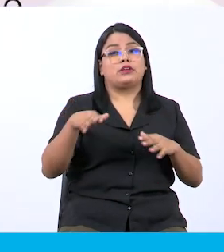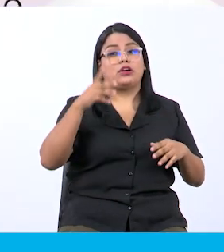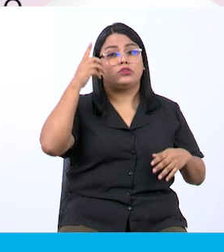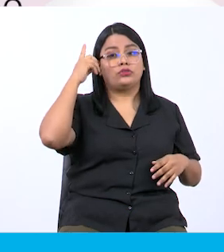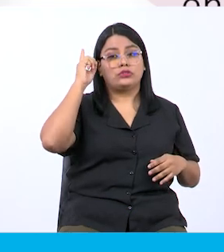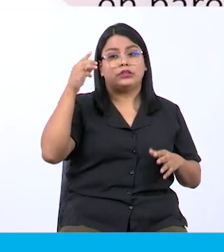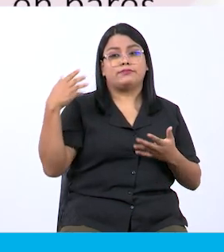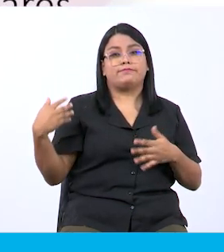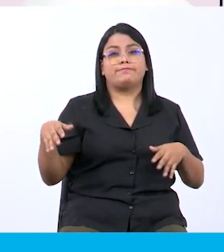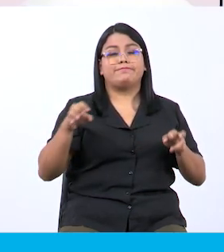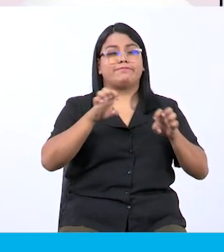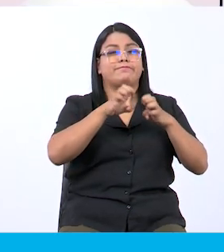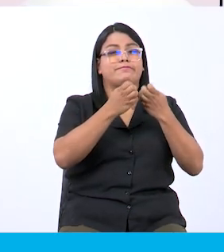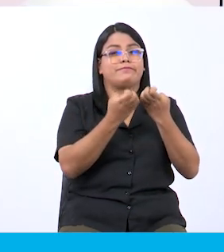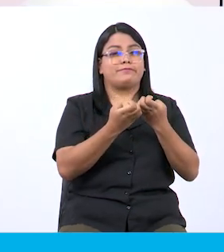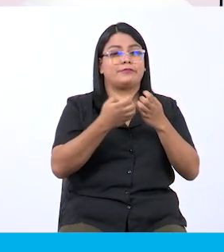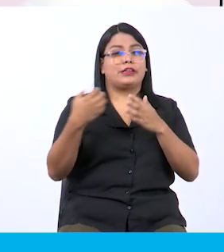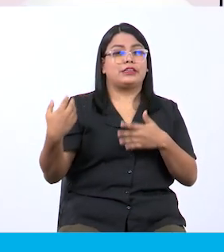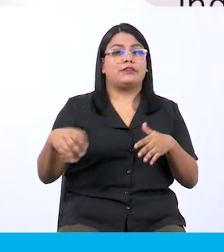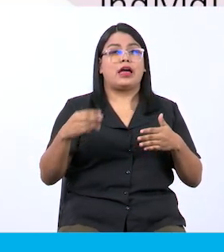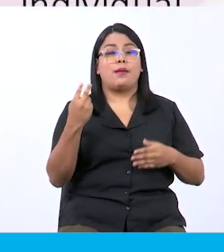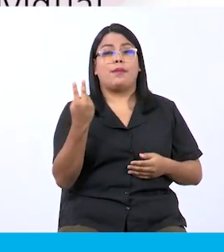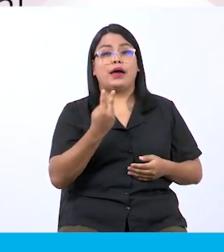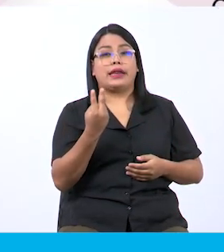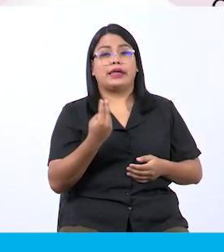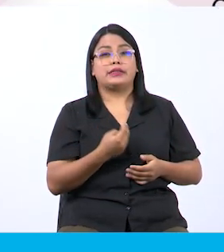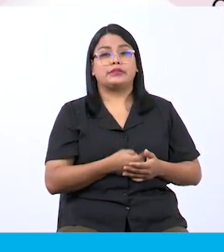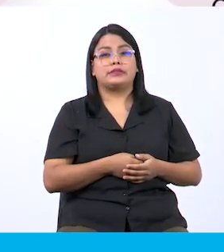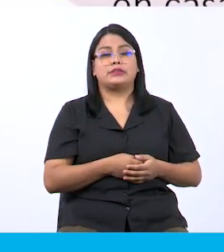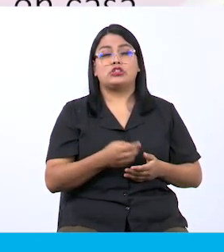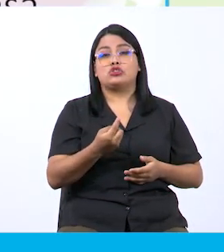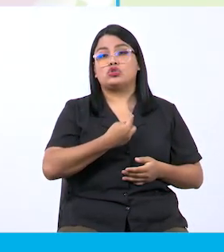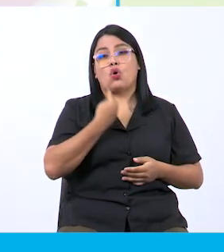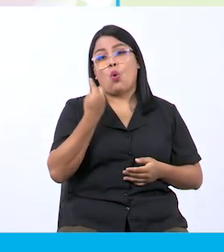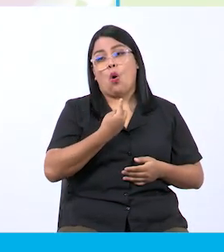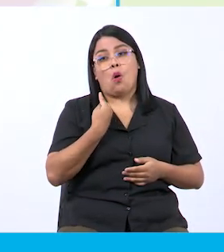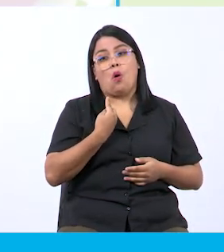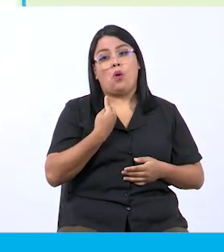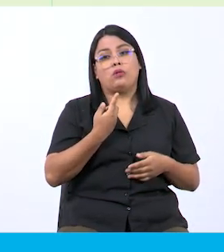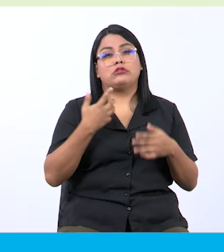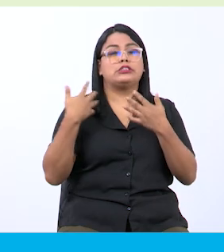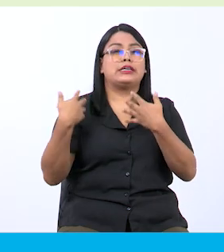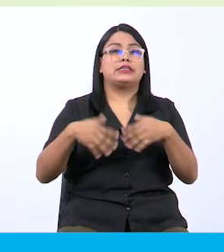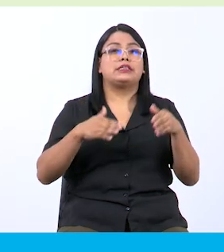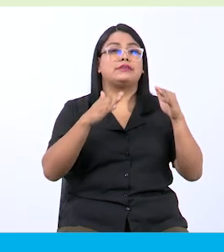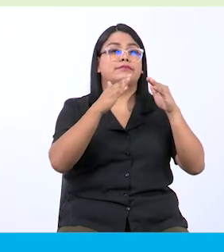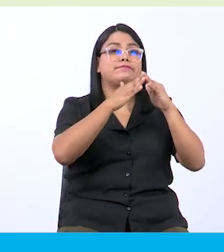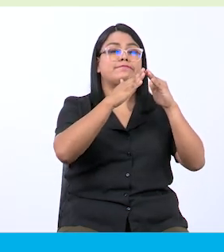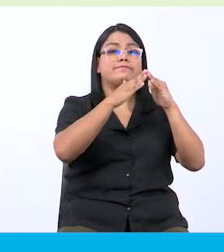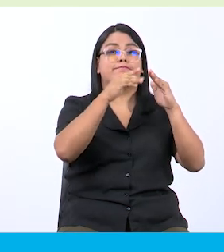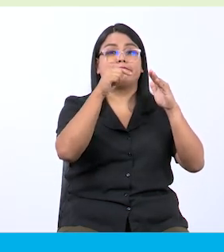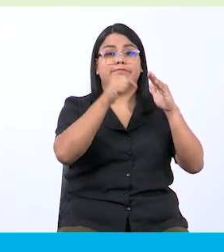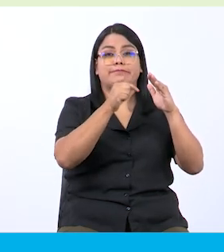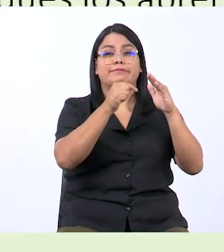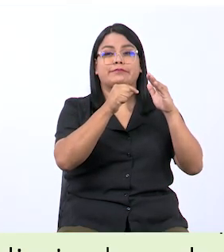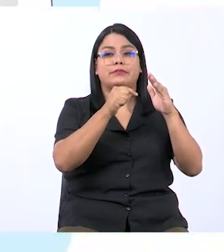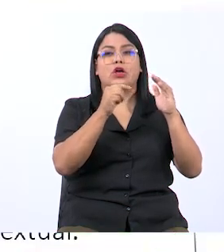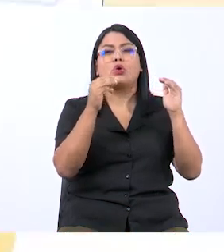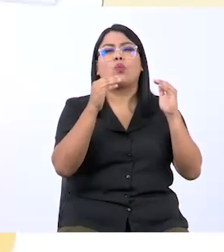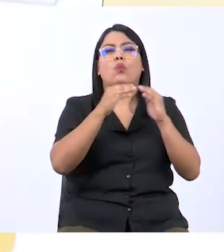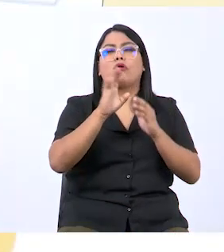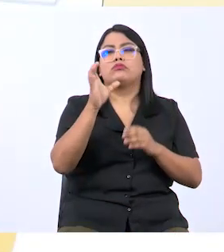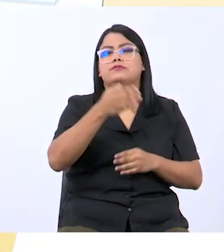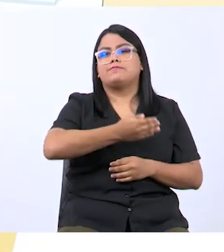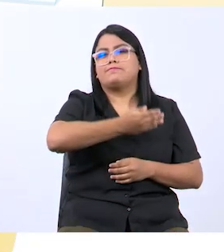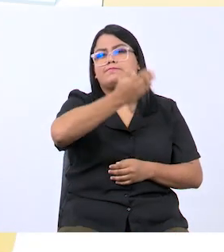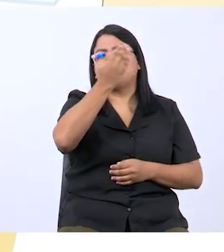docente, actividad en equipo, en pares, individual y actividad en casa. También en